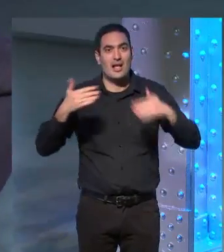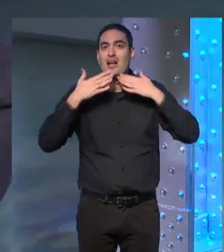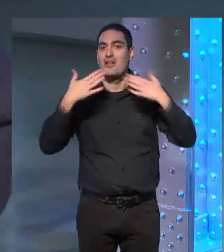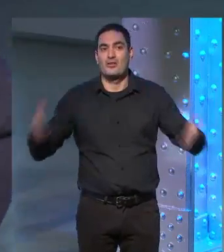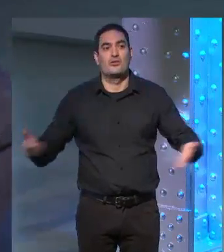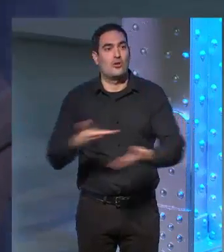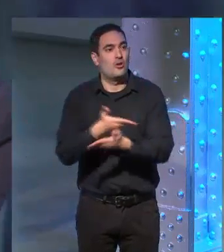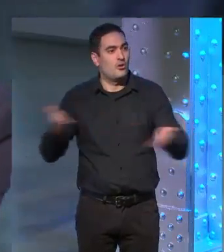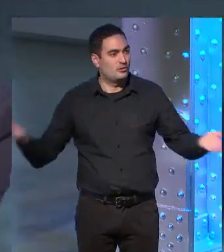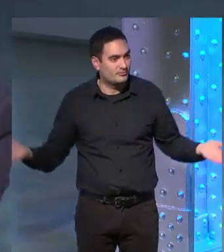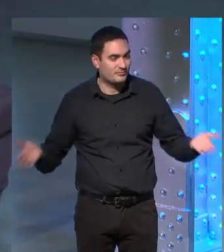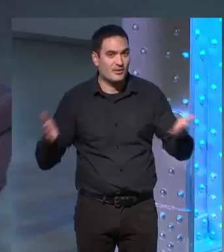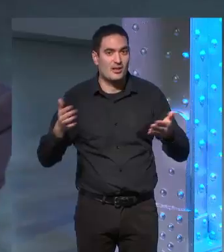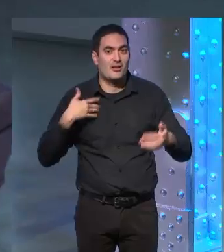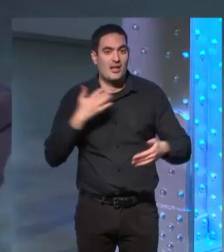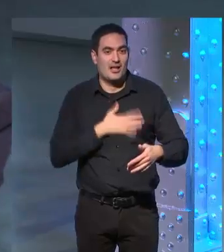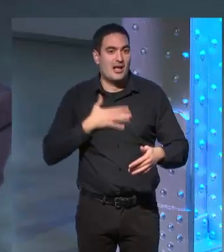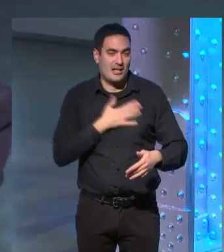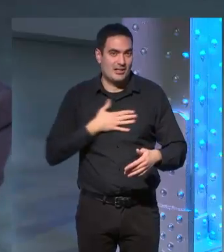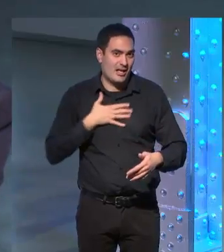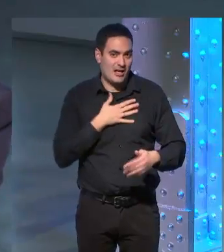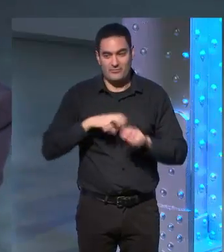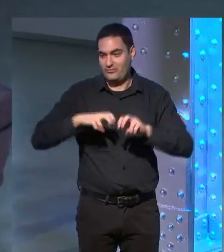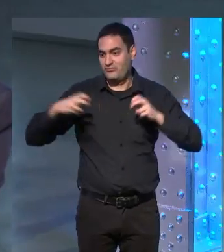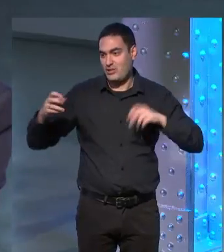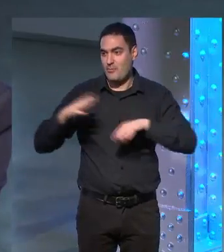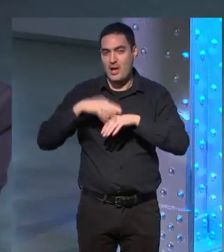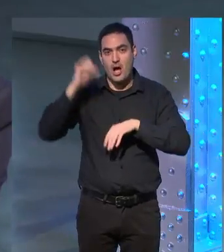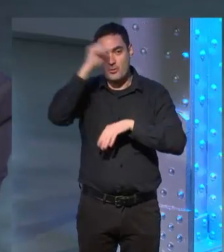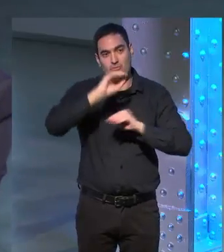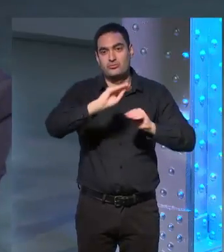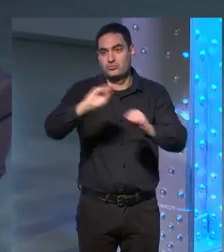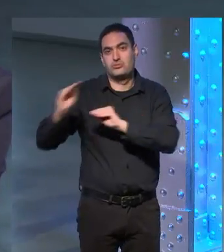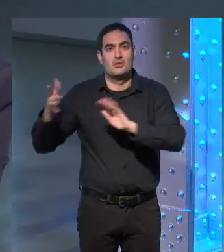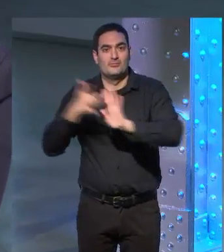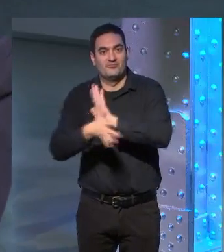Muchísimas gracias a todos. Chicas, encantados de haberos tenido para darnos vuestro punto de vista.